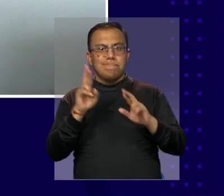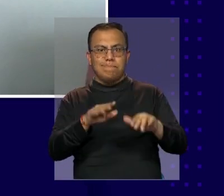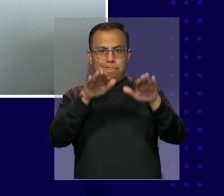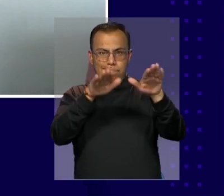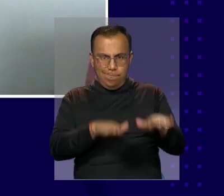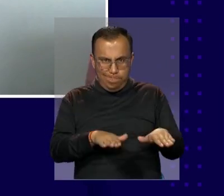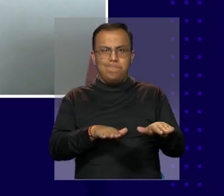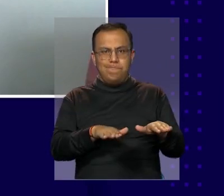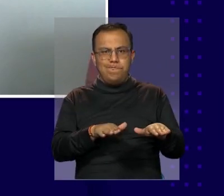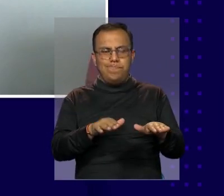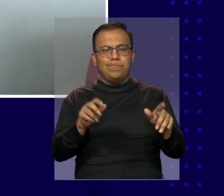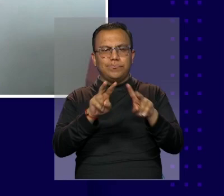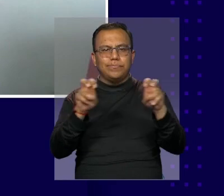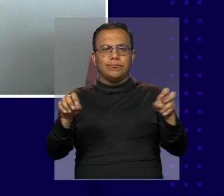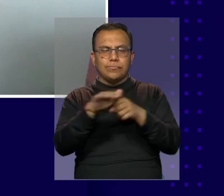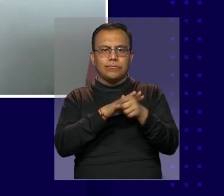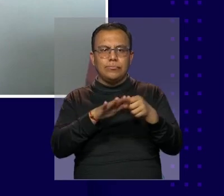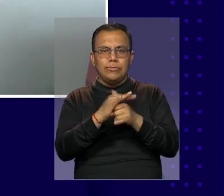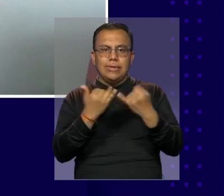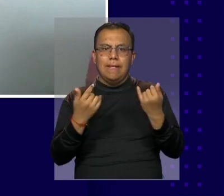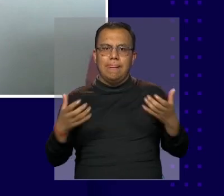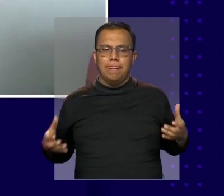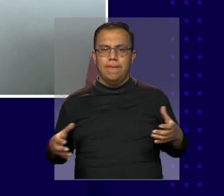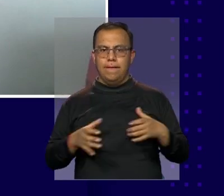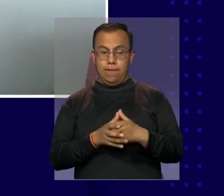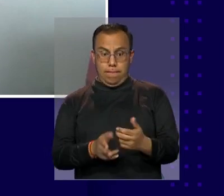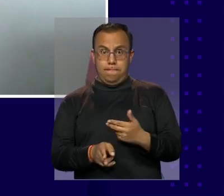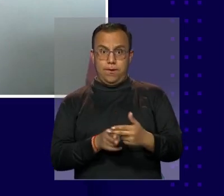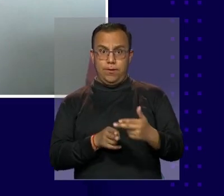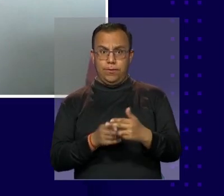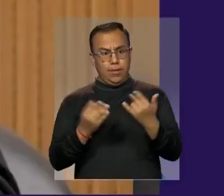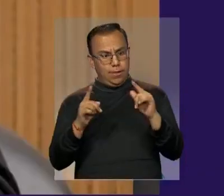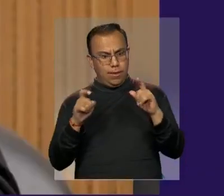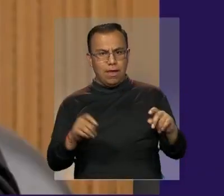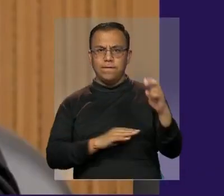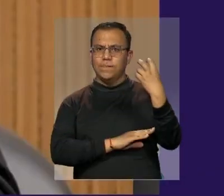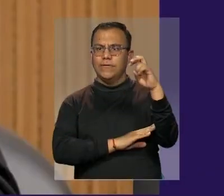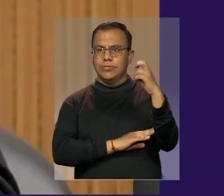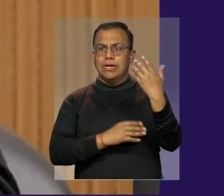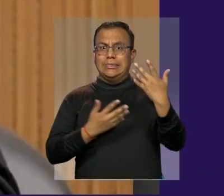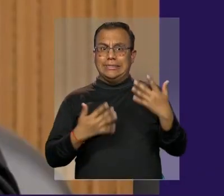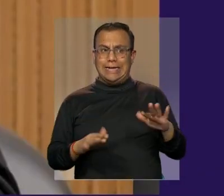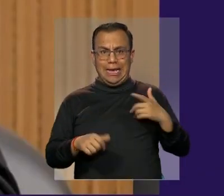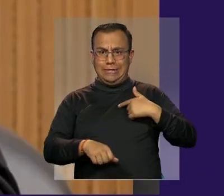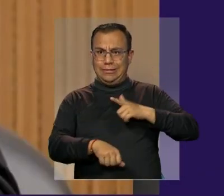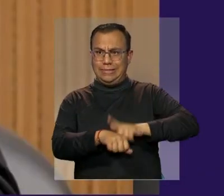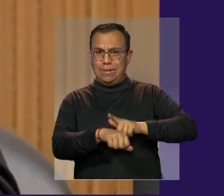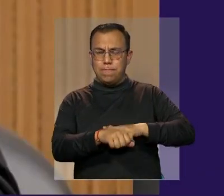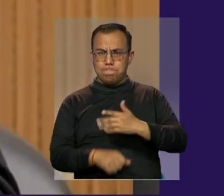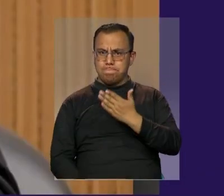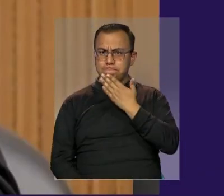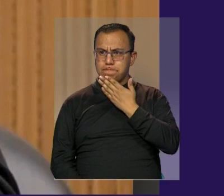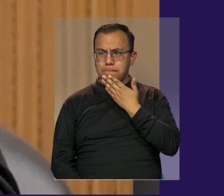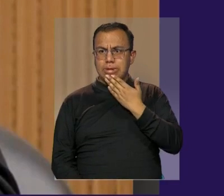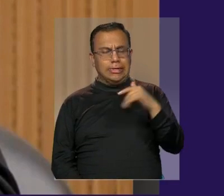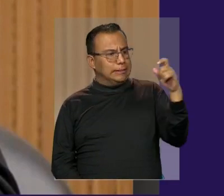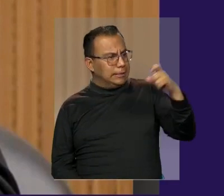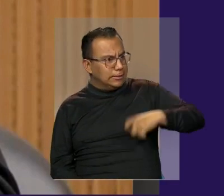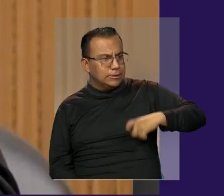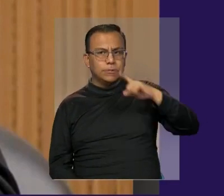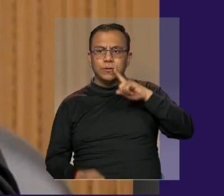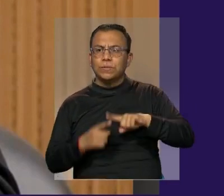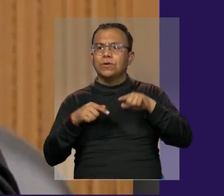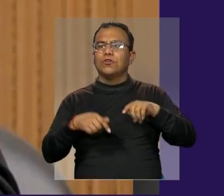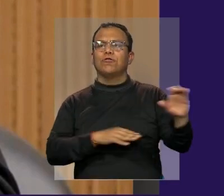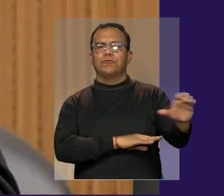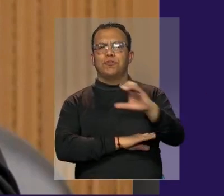a víctimas de crímenes de Estado, que se elija prontamente a la fiscal. Ya ha pasado tiempo suficiente. Es necesario y urgente que el